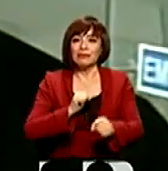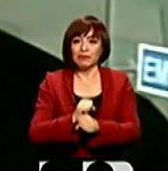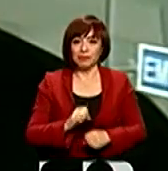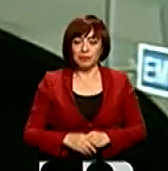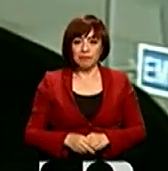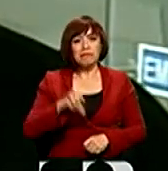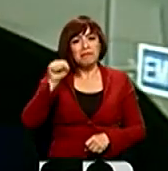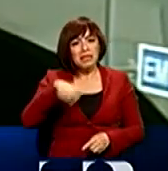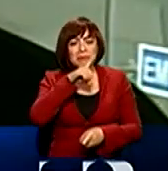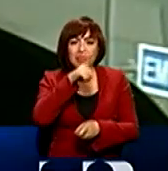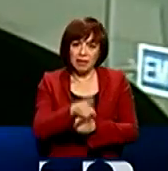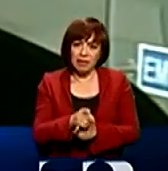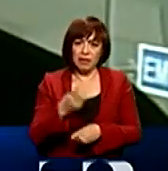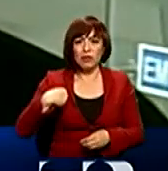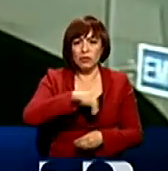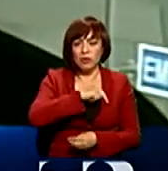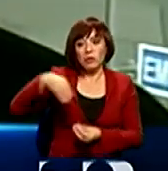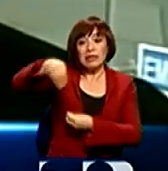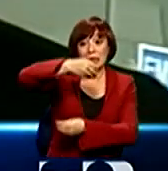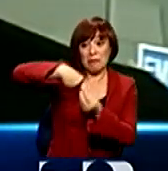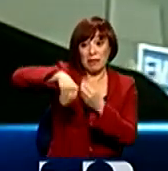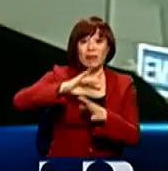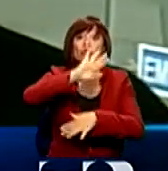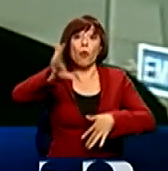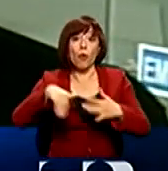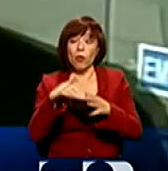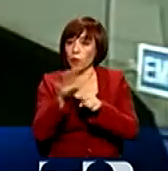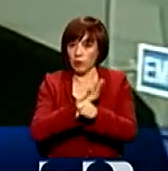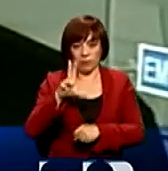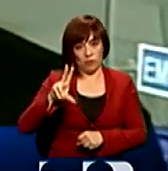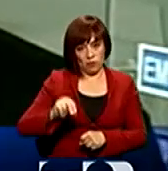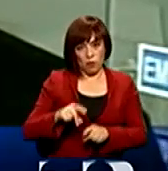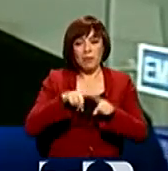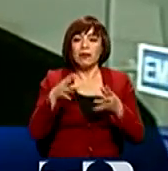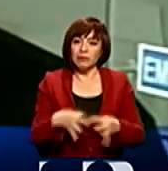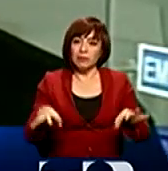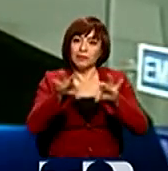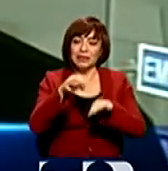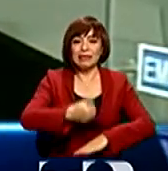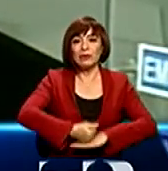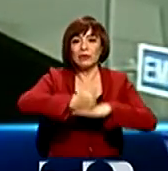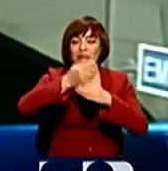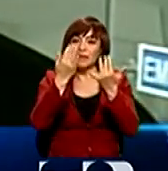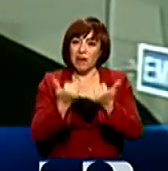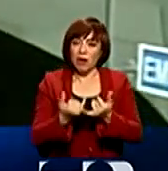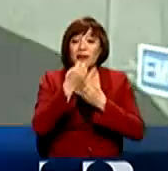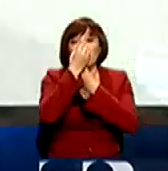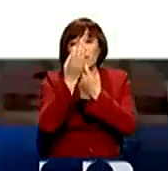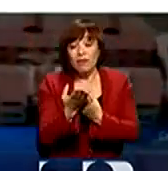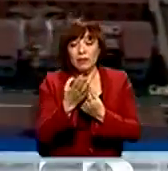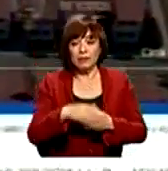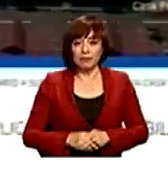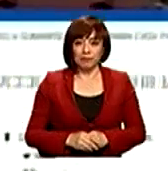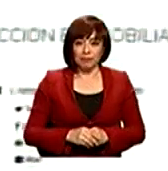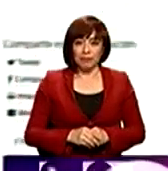cierto que una parte tal vez no se esté invirtiendo en el presupuesto general del Estado, sí en la banca pública, pero es importante que las autoridades vengan a dar esa información. En la